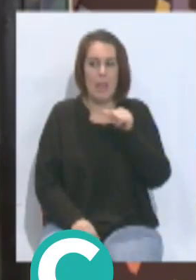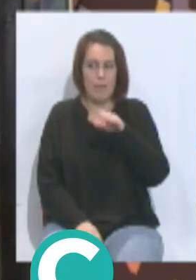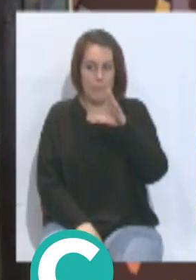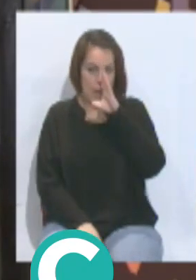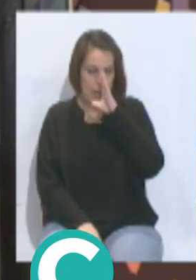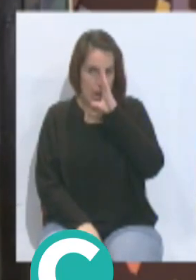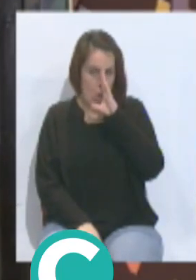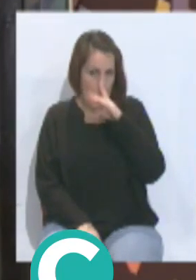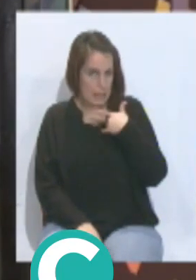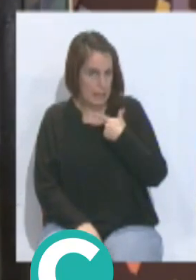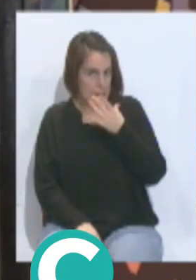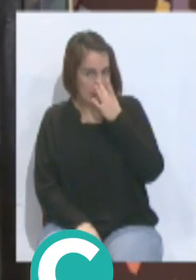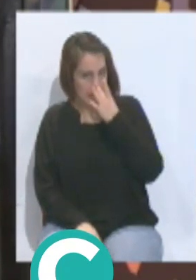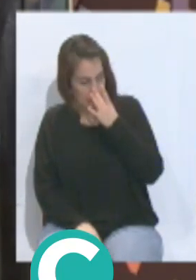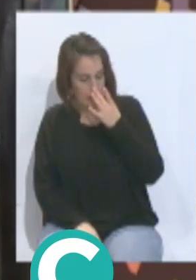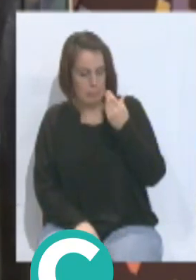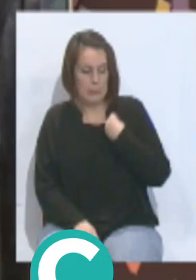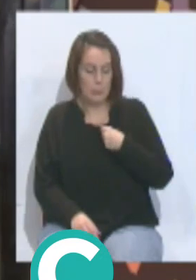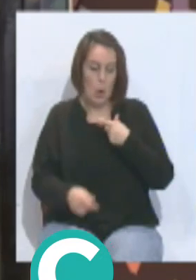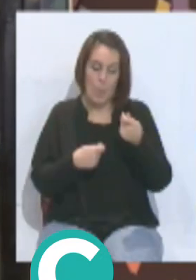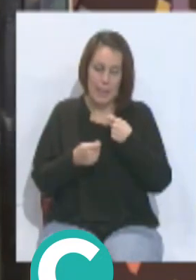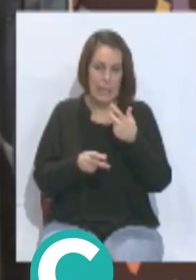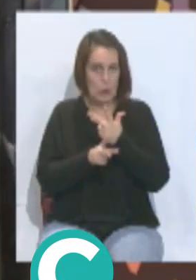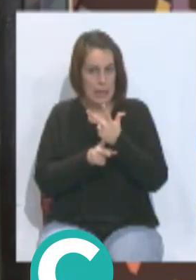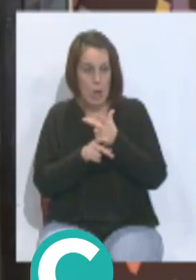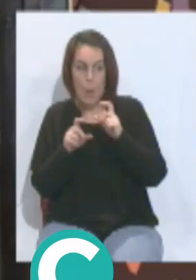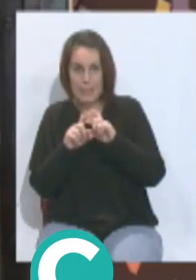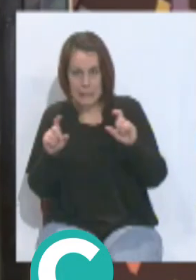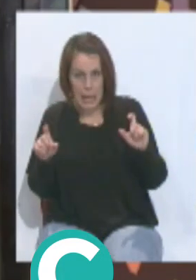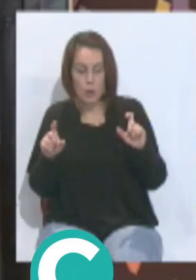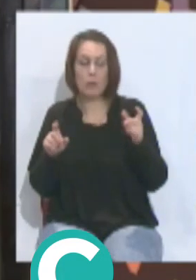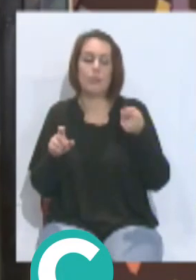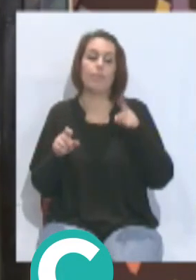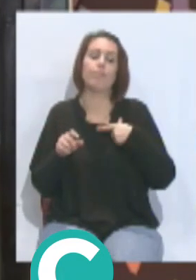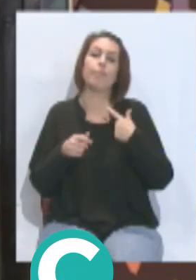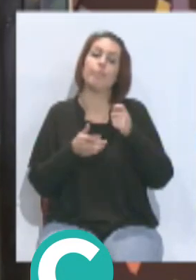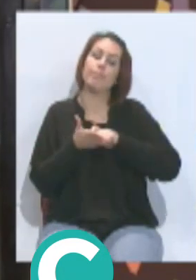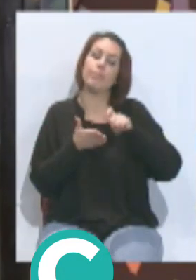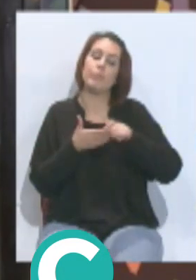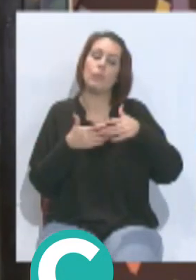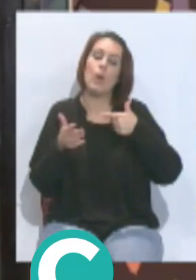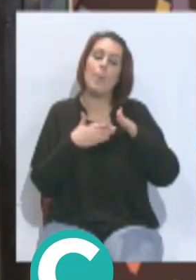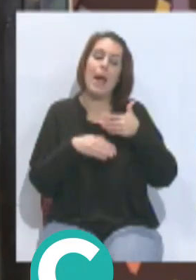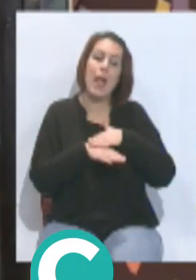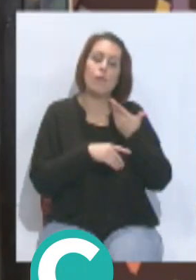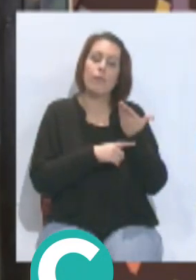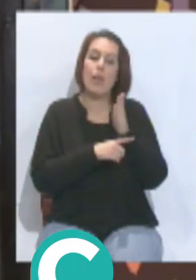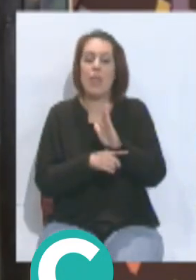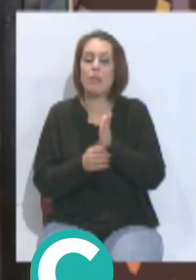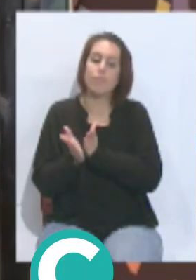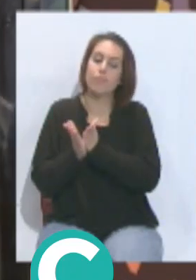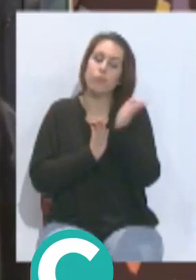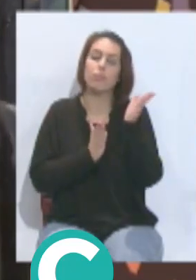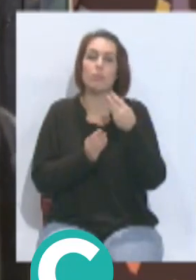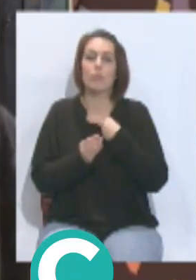febrero del carnaval junto con comerciantes, hosteleros, empresarios y autores para ofrecer una propuesta